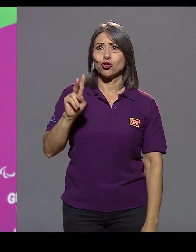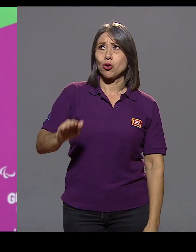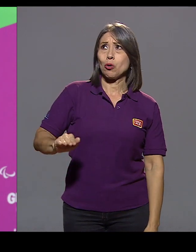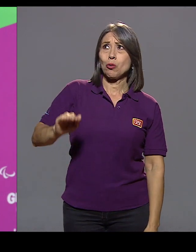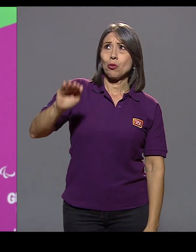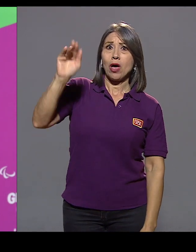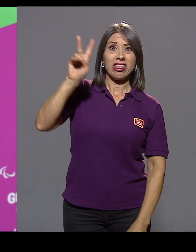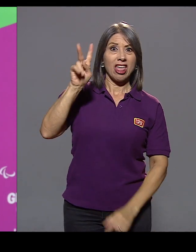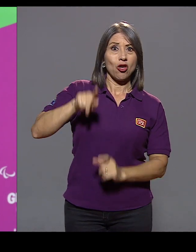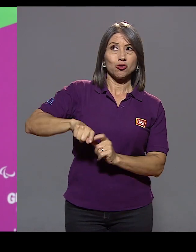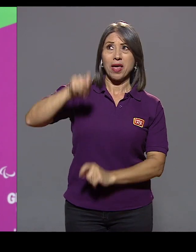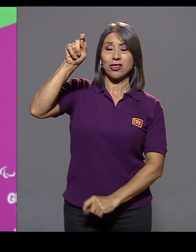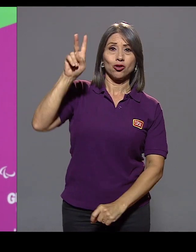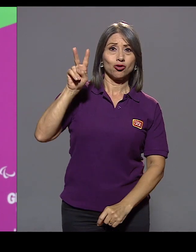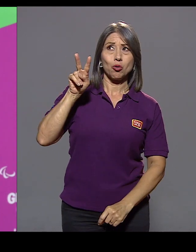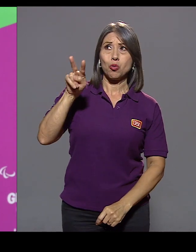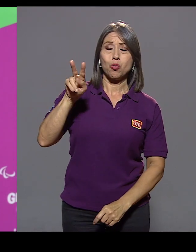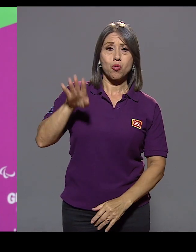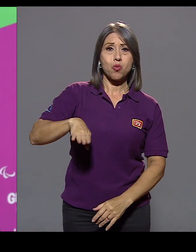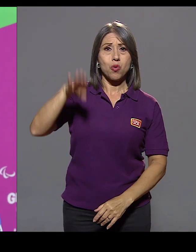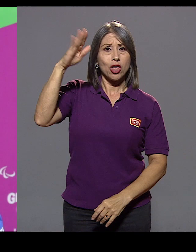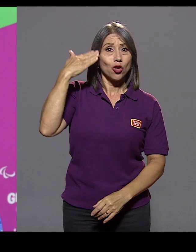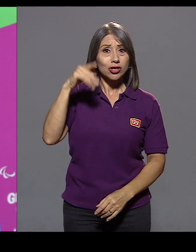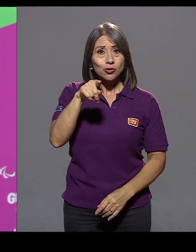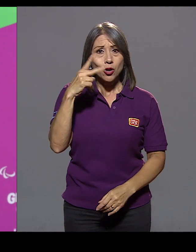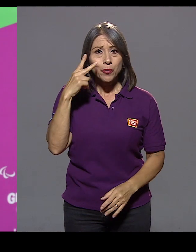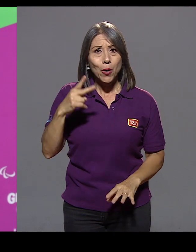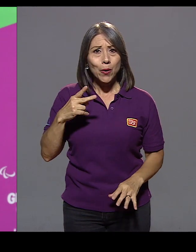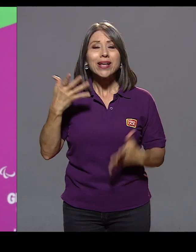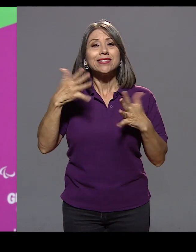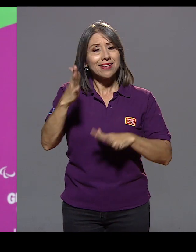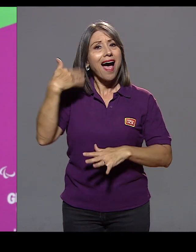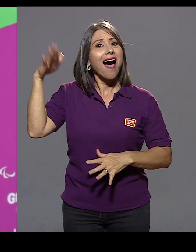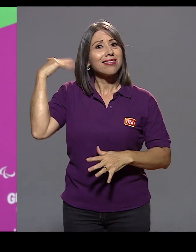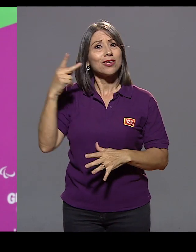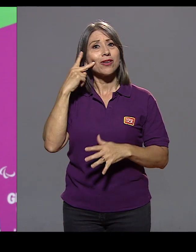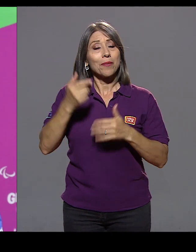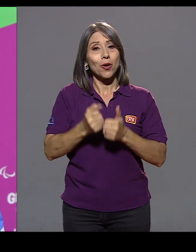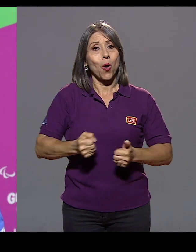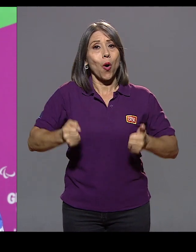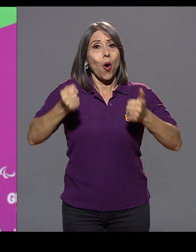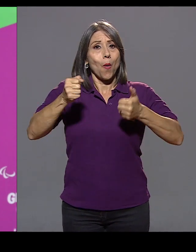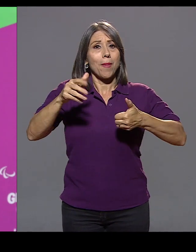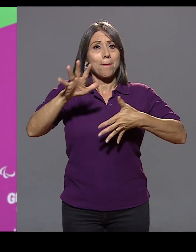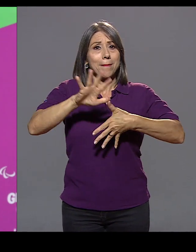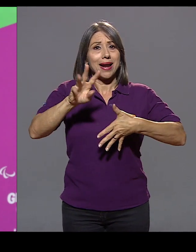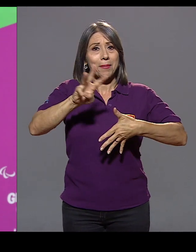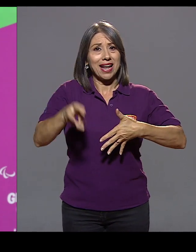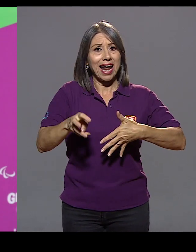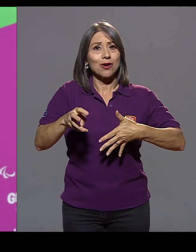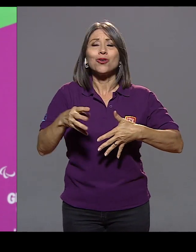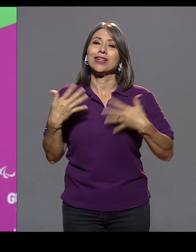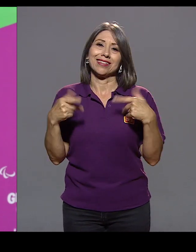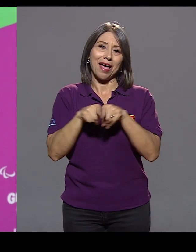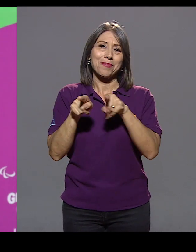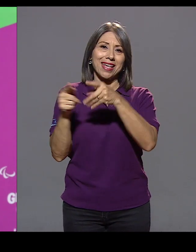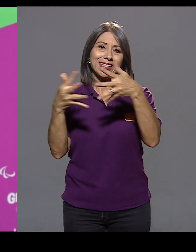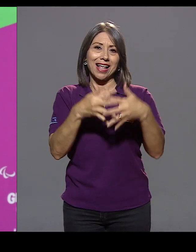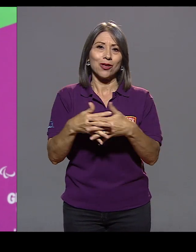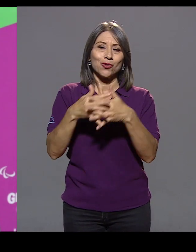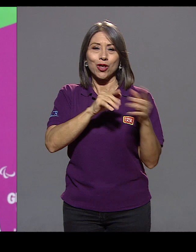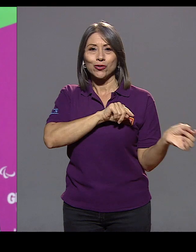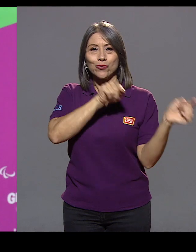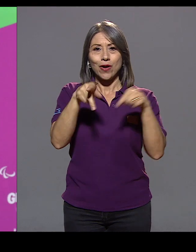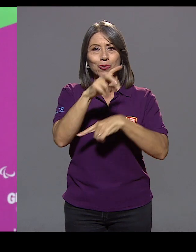viste, ¿verdad? Entonces, ya los habíamos visto en la Copa Panamericana, estuvimos a Estados Unidos en Costa Rica, y